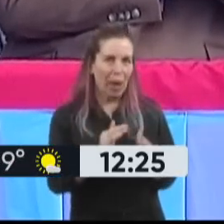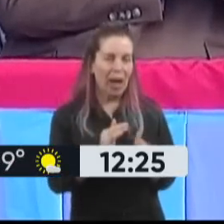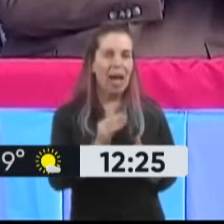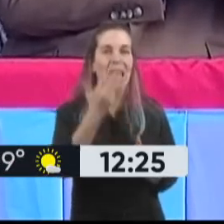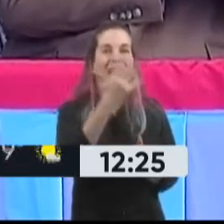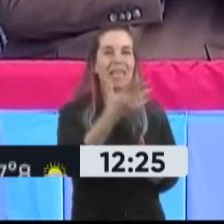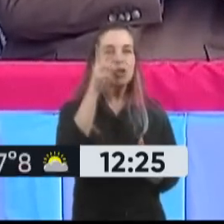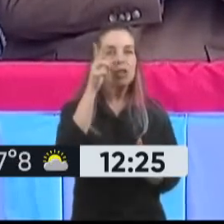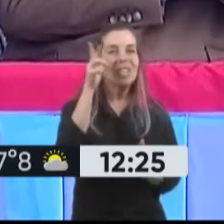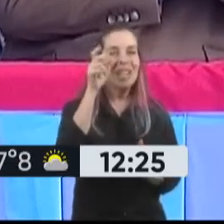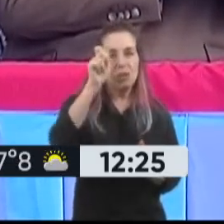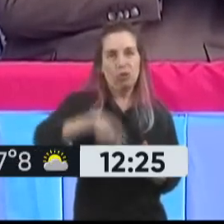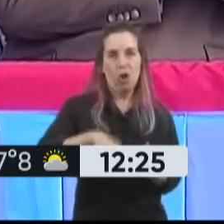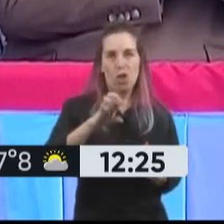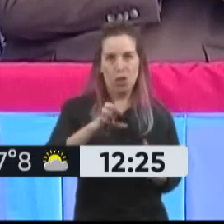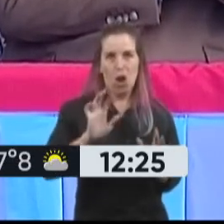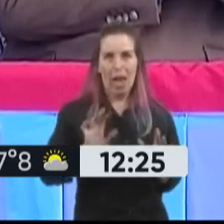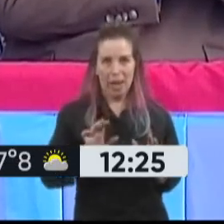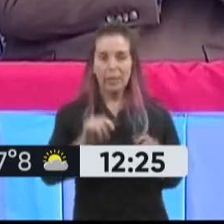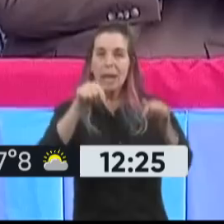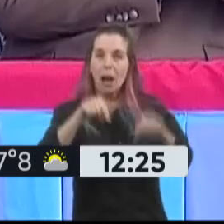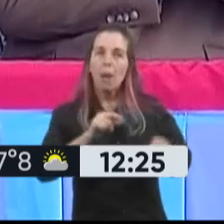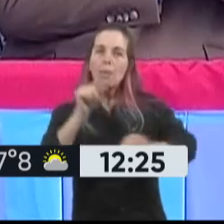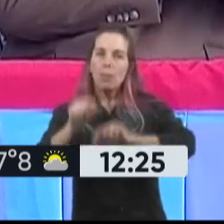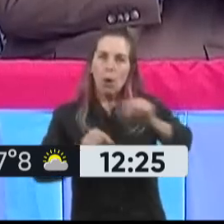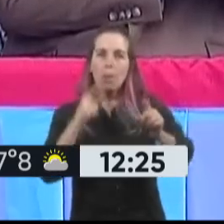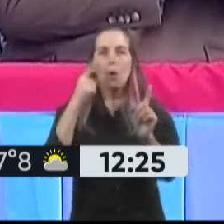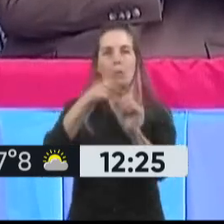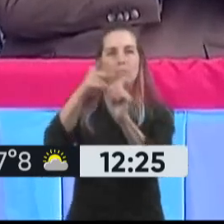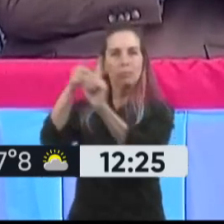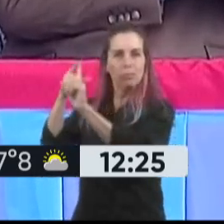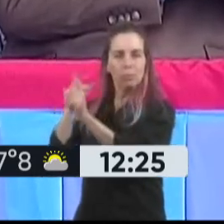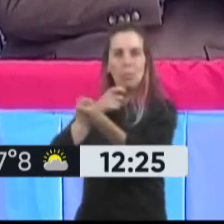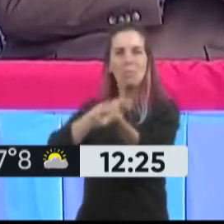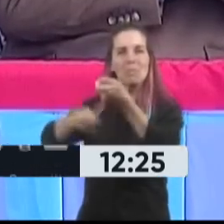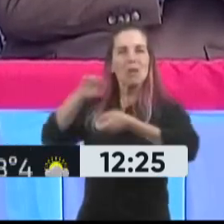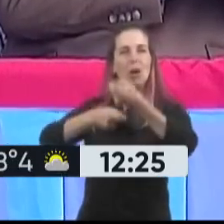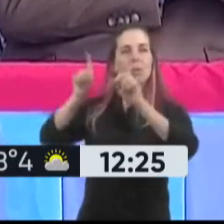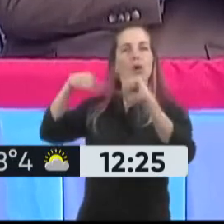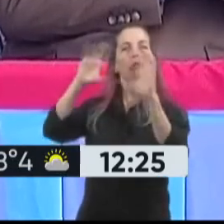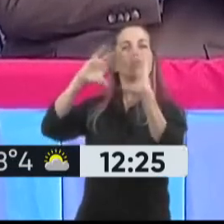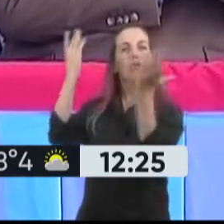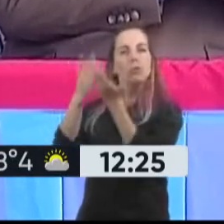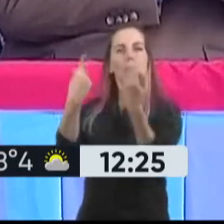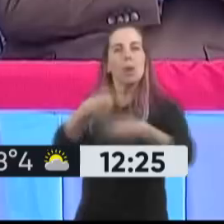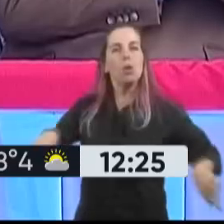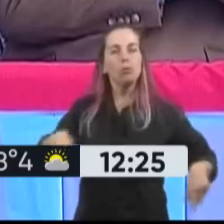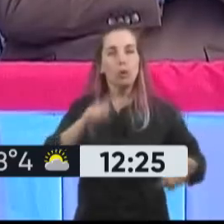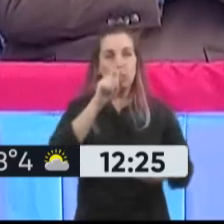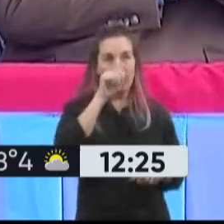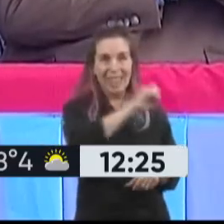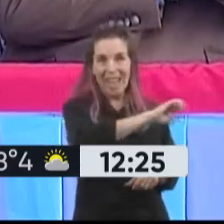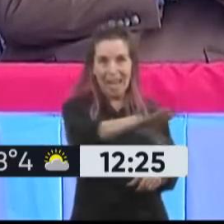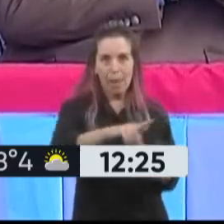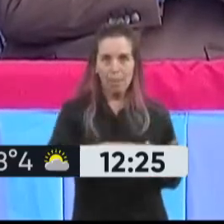en la actualidad. Estamos abriendo mercados internacionales para nuestros productos agropecuarios y derivados. Logramos que